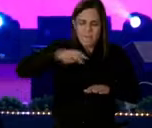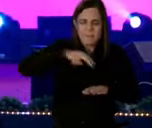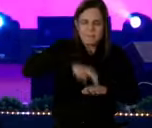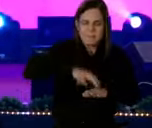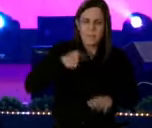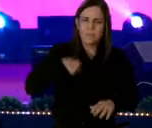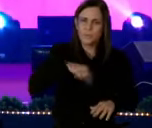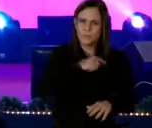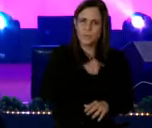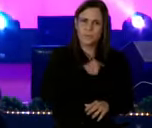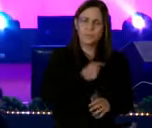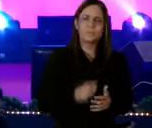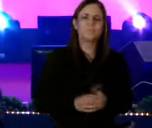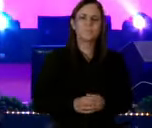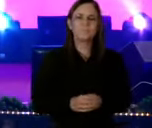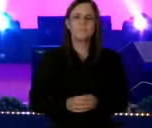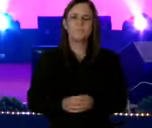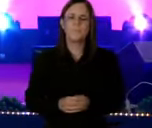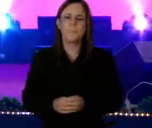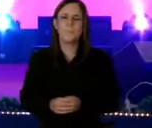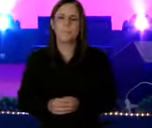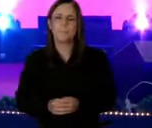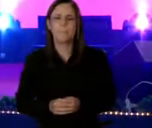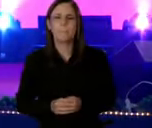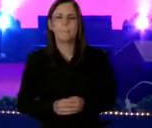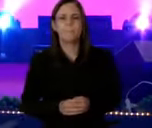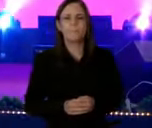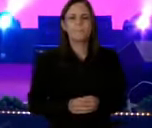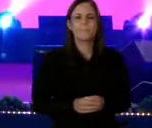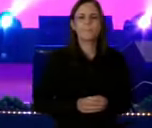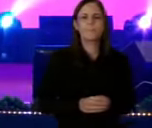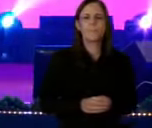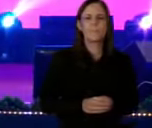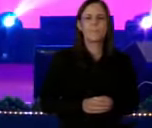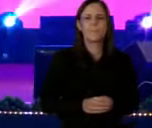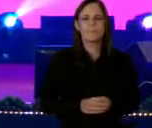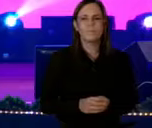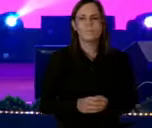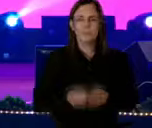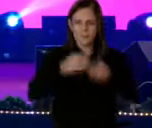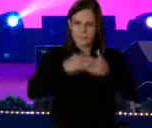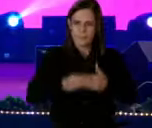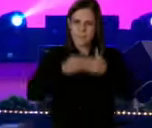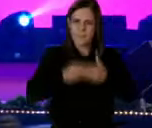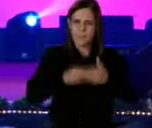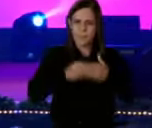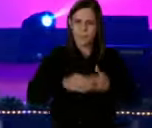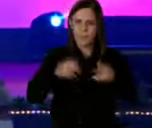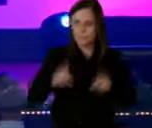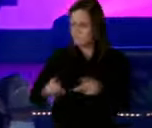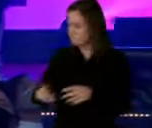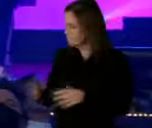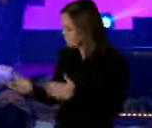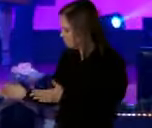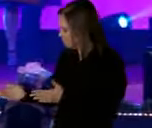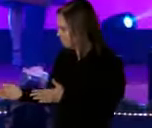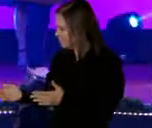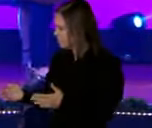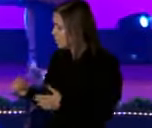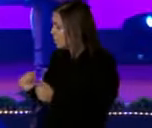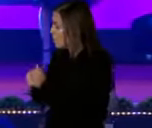Tanto tiempo, qué bueno verlos aquí. Estamos contentos. Salude que está a su lado y dígale: cómo me ama el